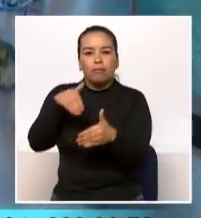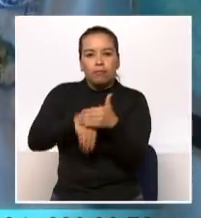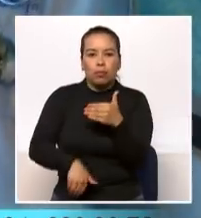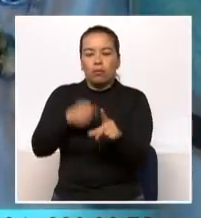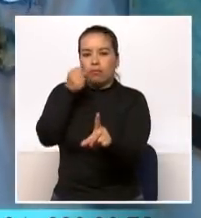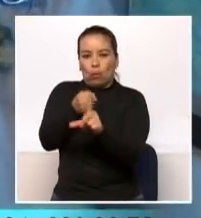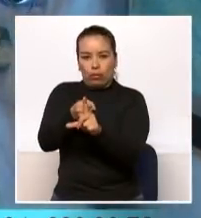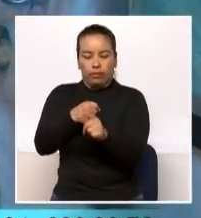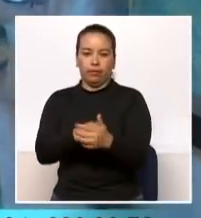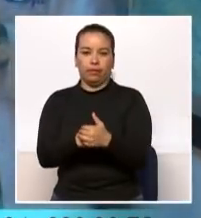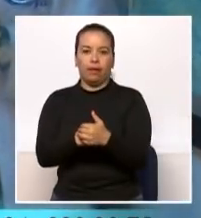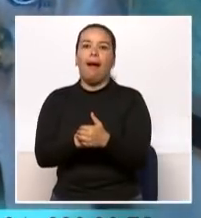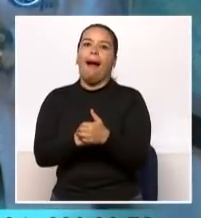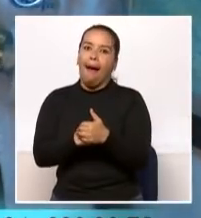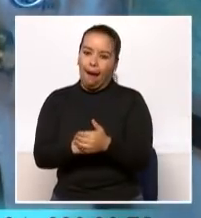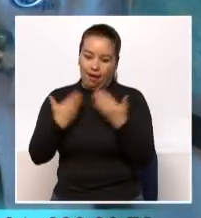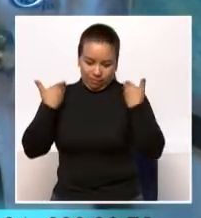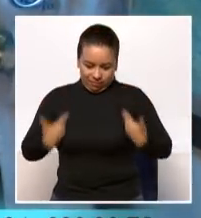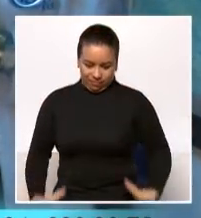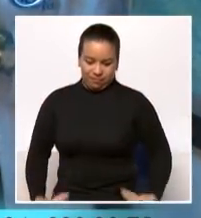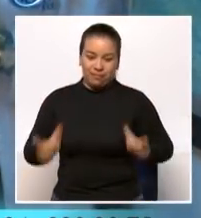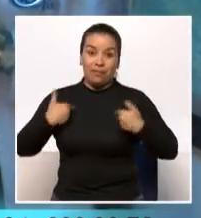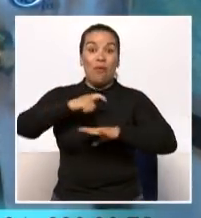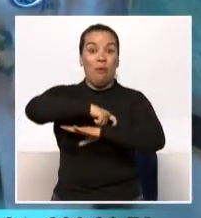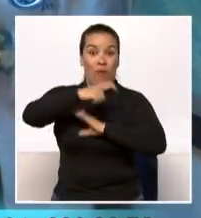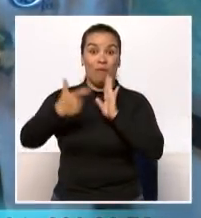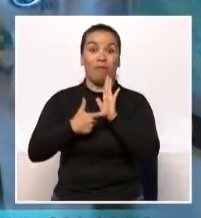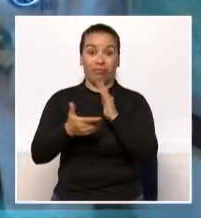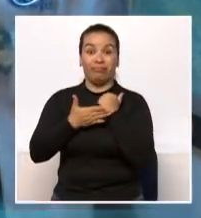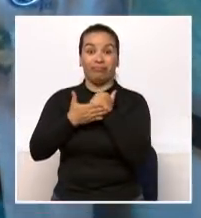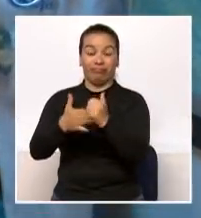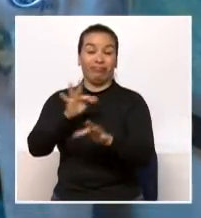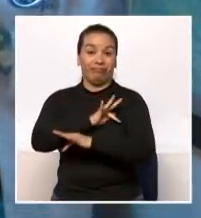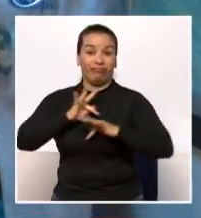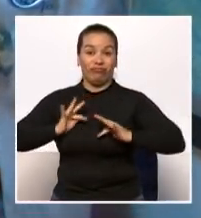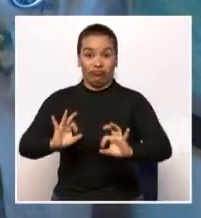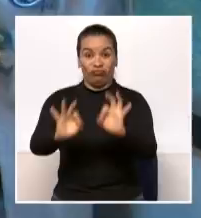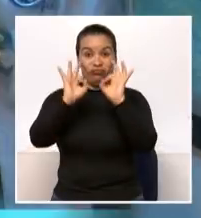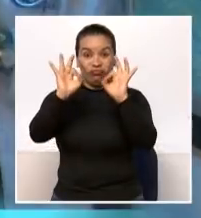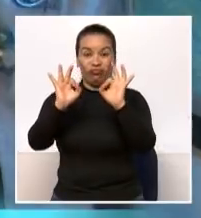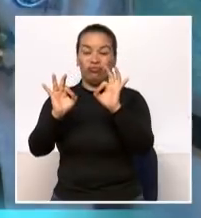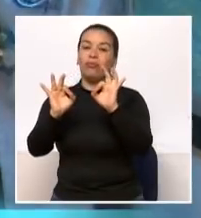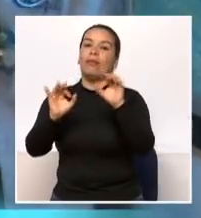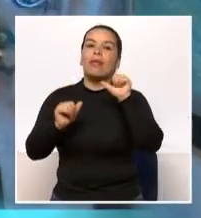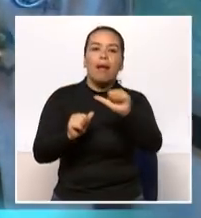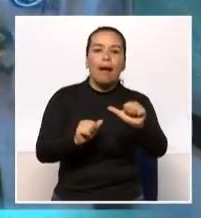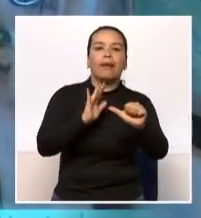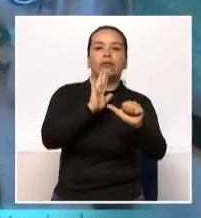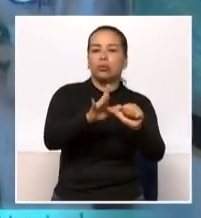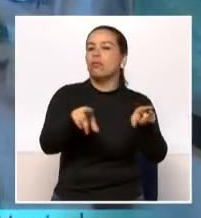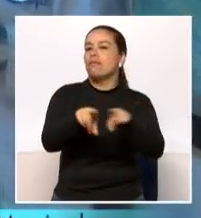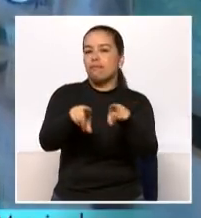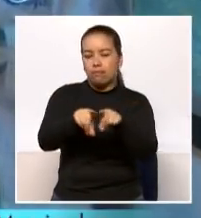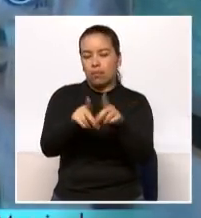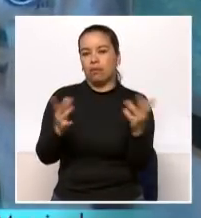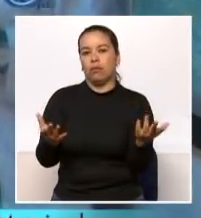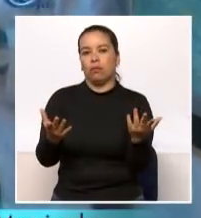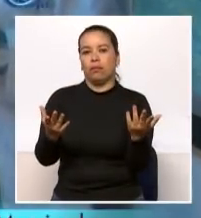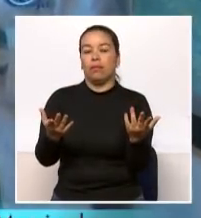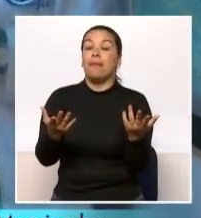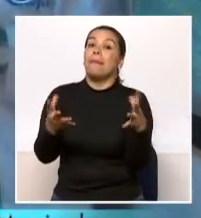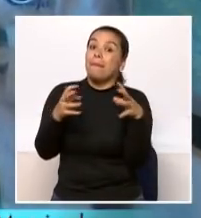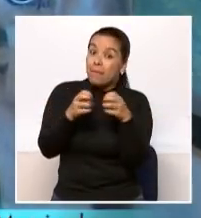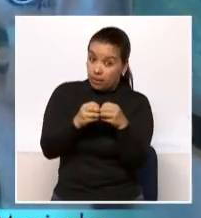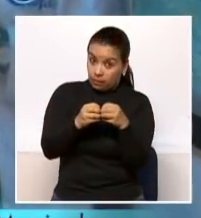próstata. Eso ya sí le da a uno una ayuda terapéutica grande. A las mujeres el mismo paquete,